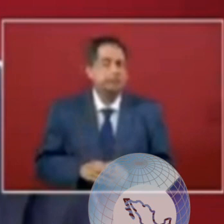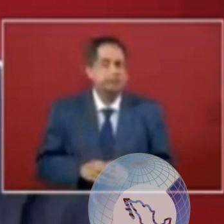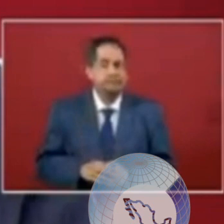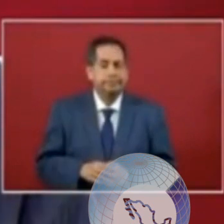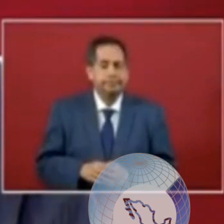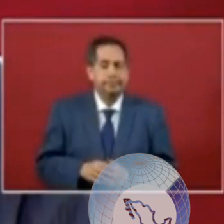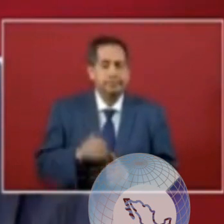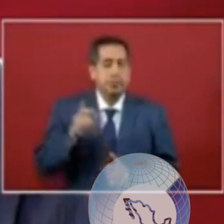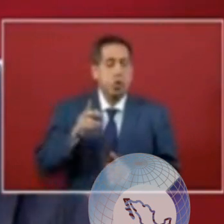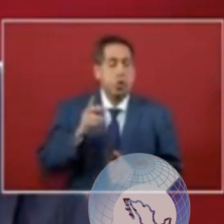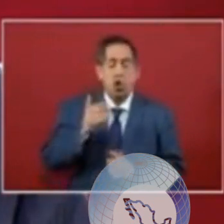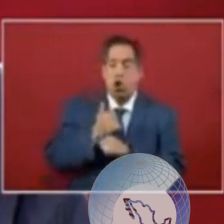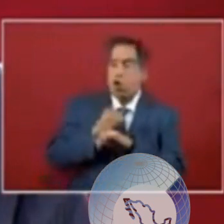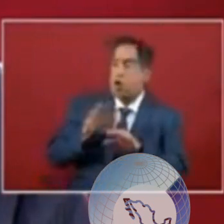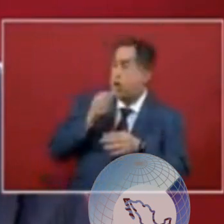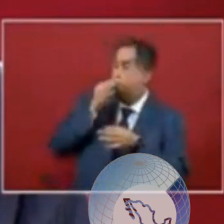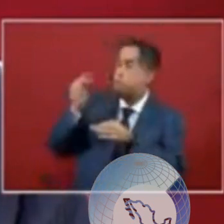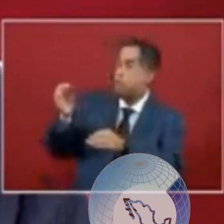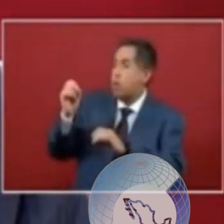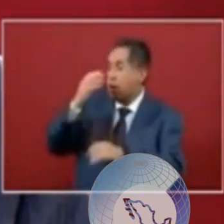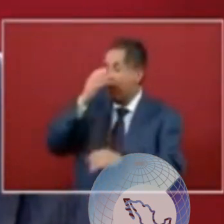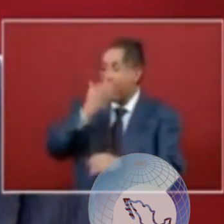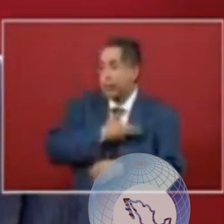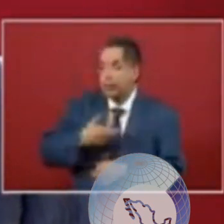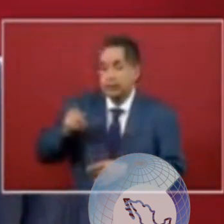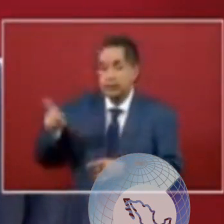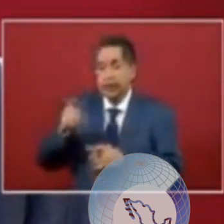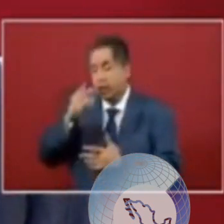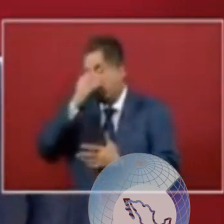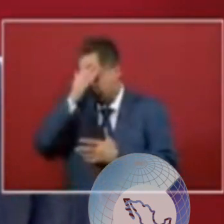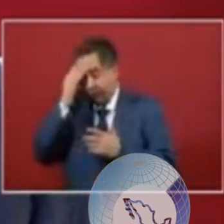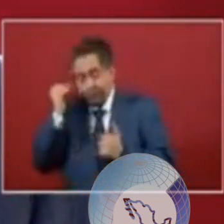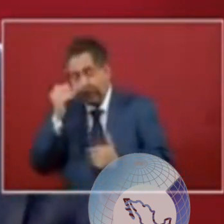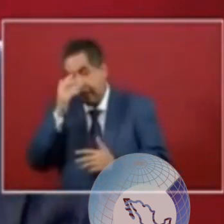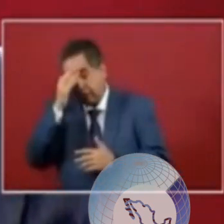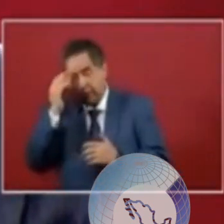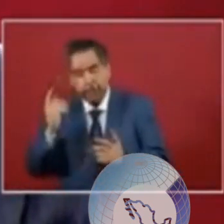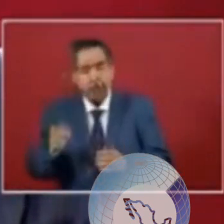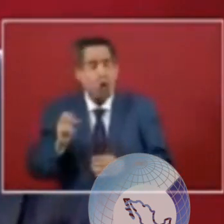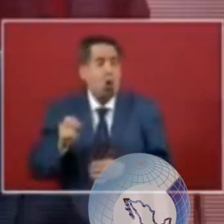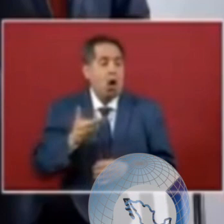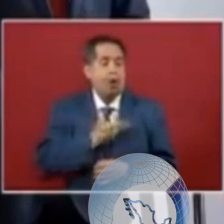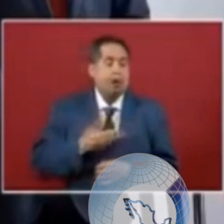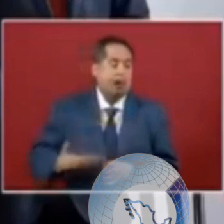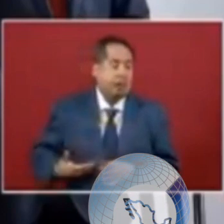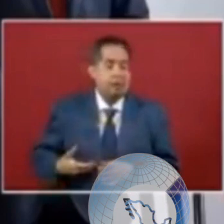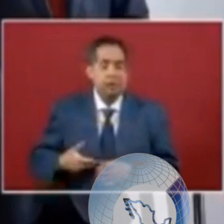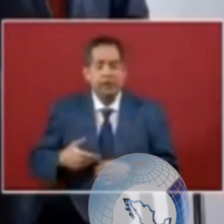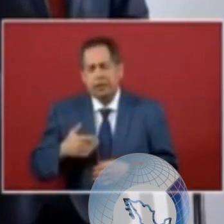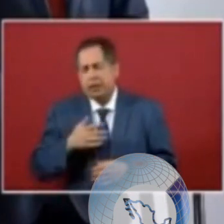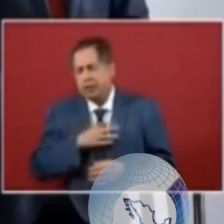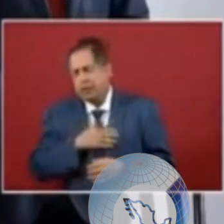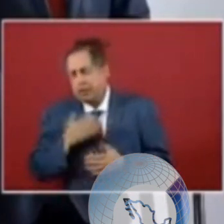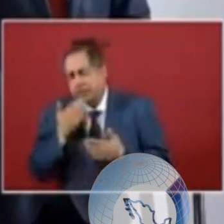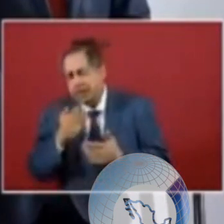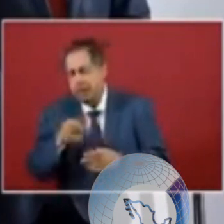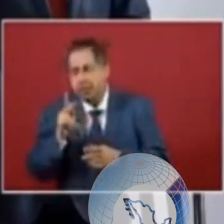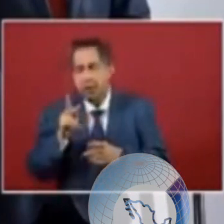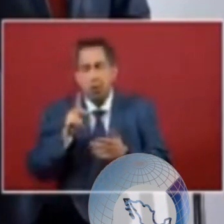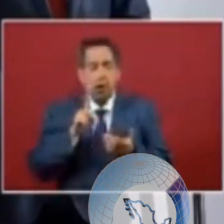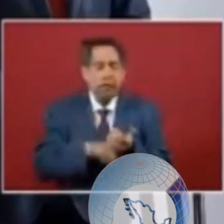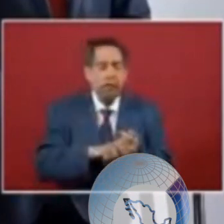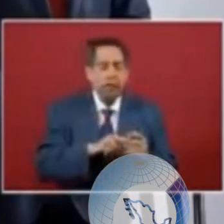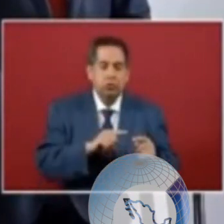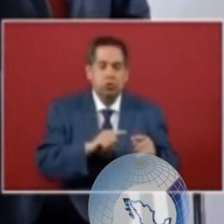no le informaron o no sabía, o el presidente tiene buenas intenciones pero